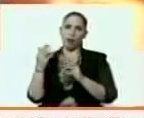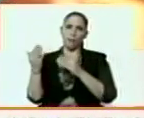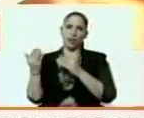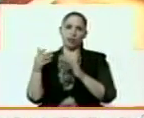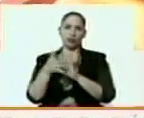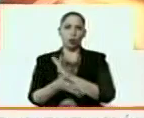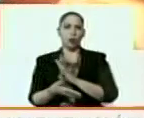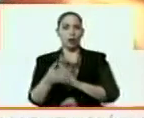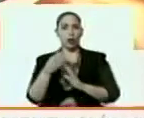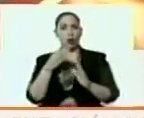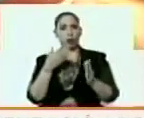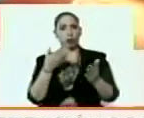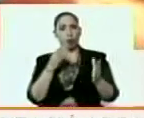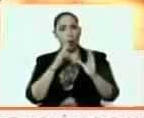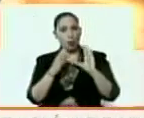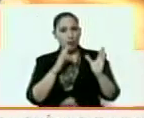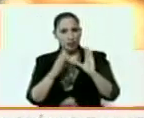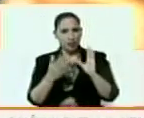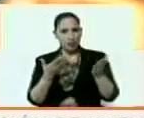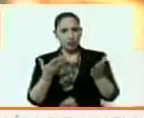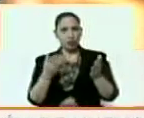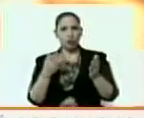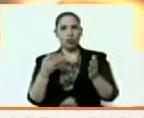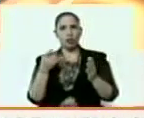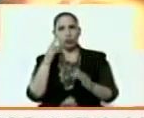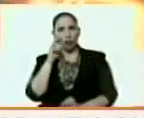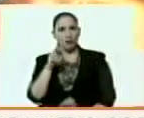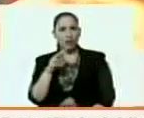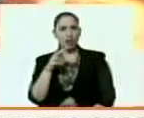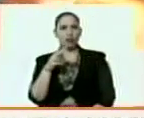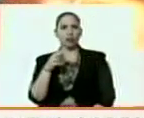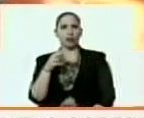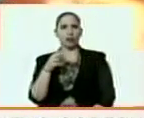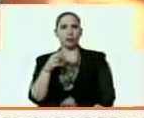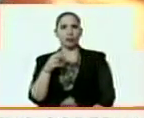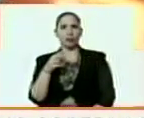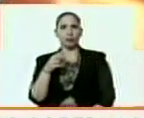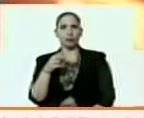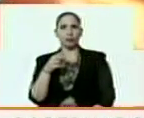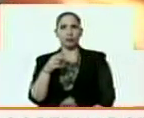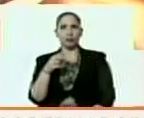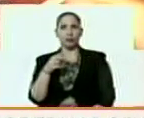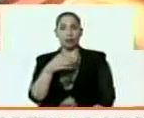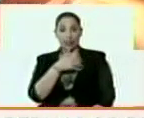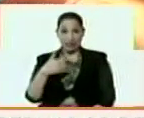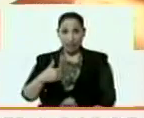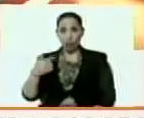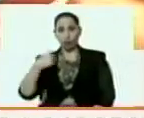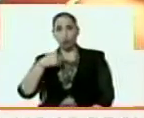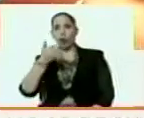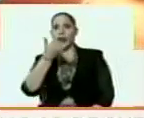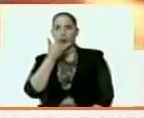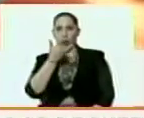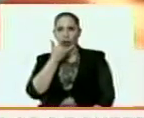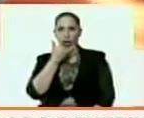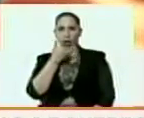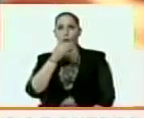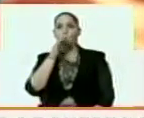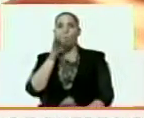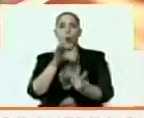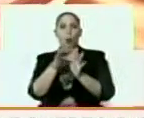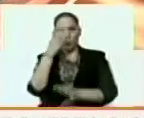esas conversaciones porque uno ha visto mucha agua correr por debajo de los puentes. Quiero estar equivocada, te juro por Dios que quiero estar